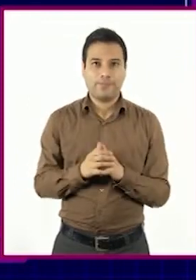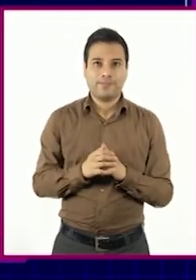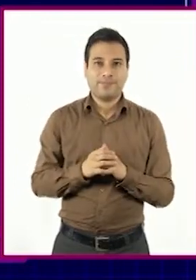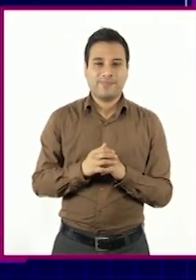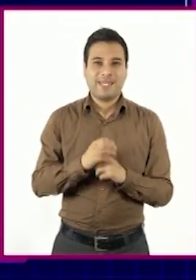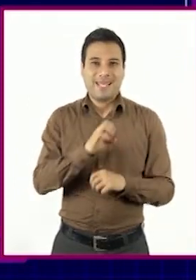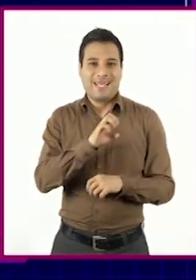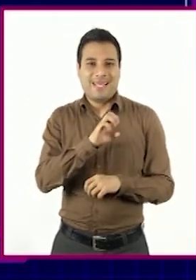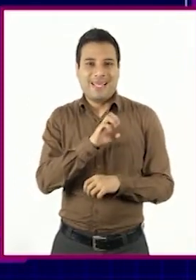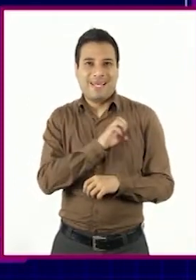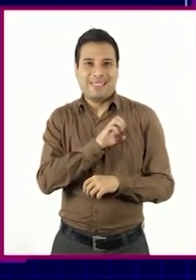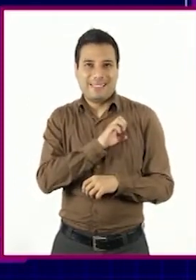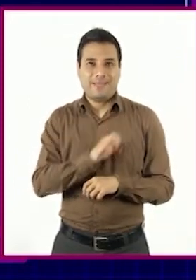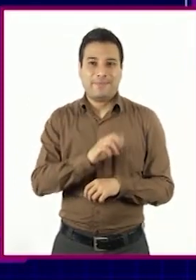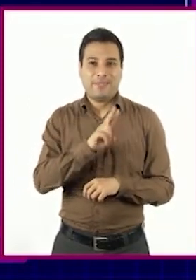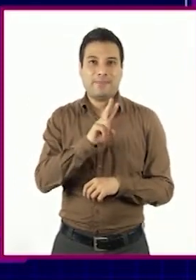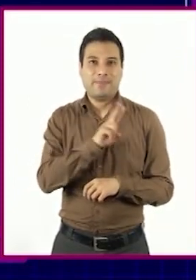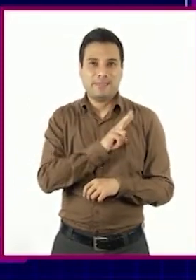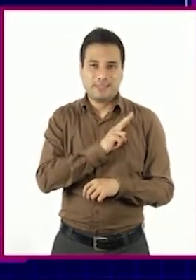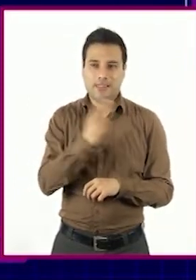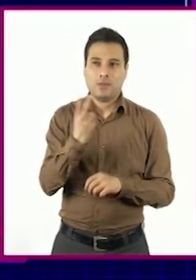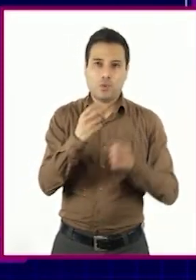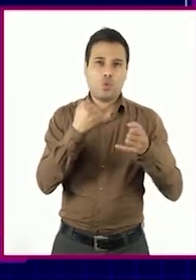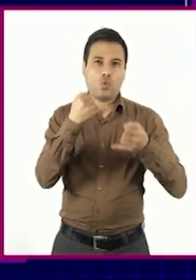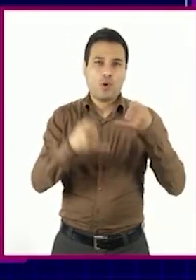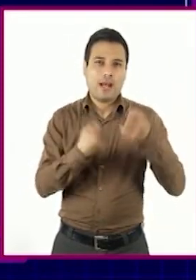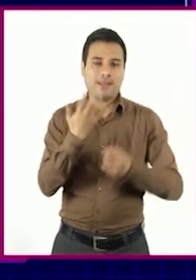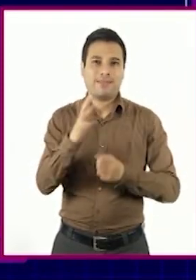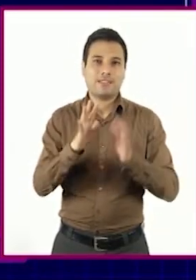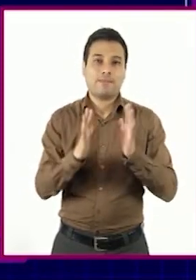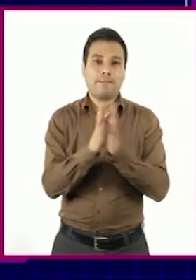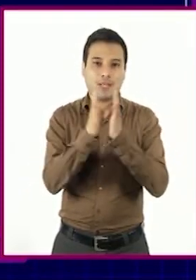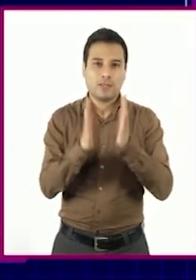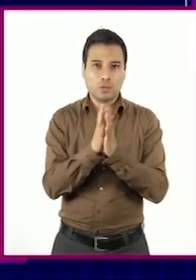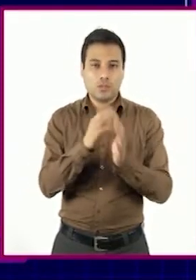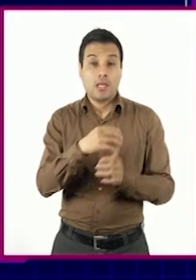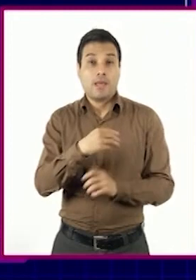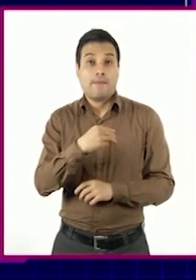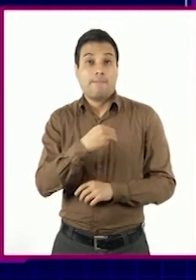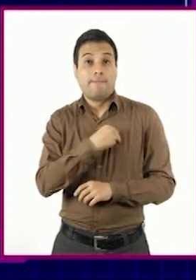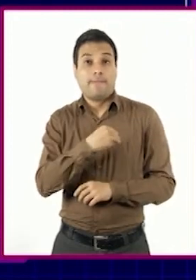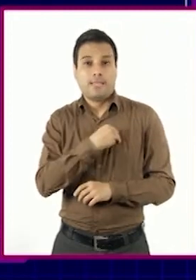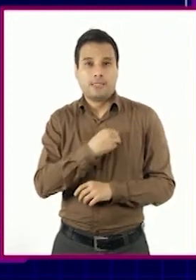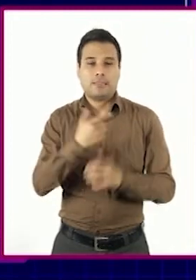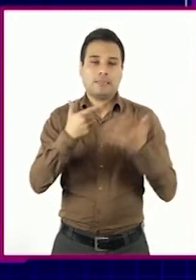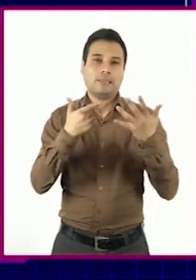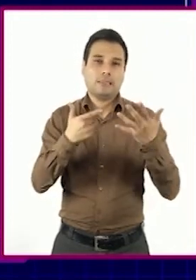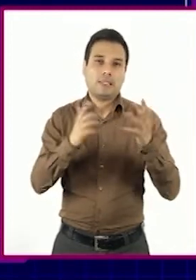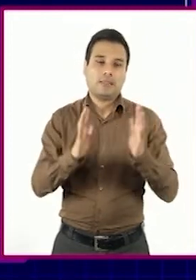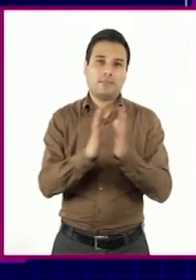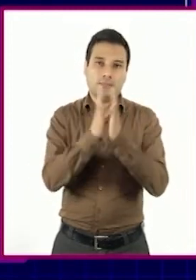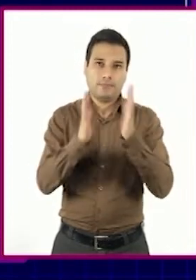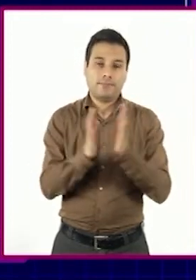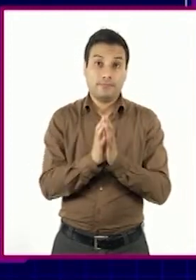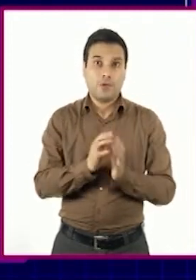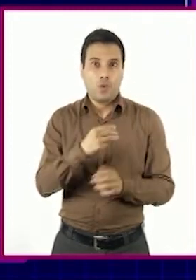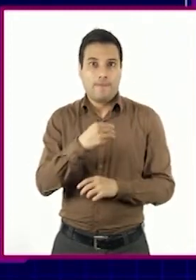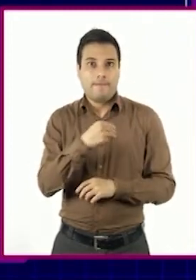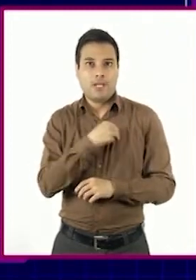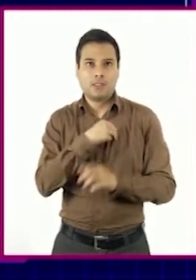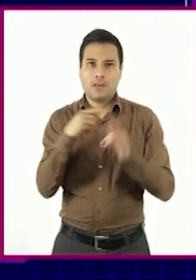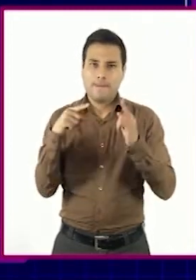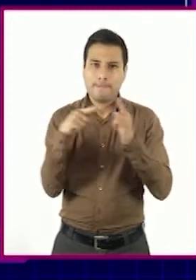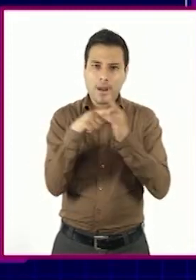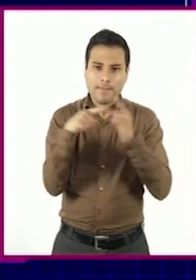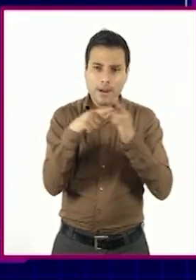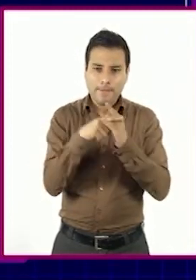y Vicente han jugado 10 partidos y Max solo 7. Pero Max anotó más goles